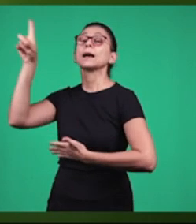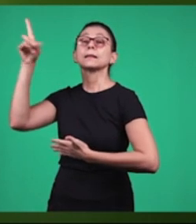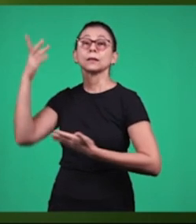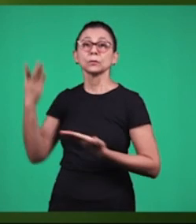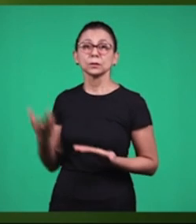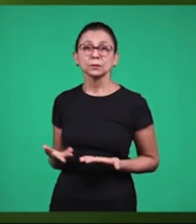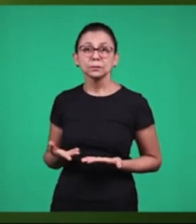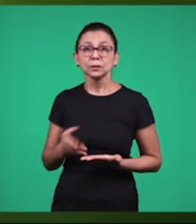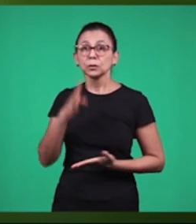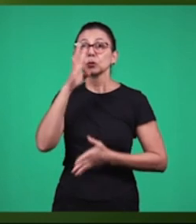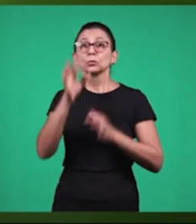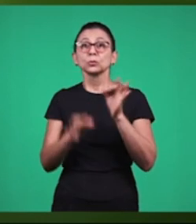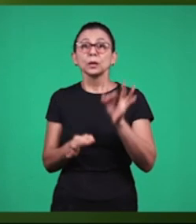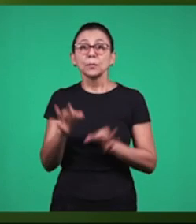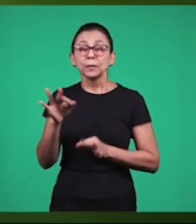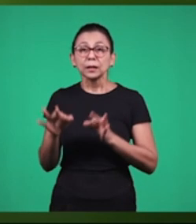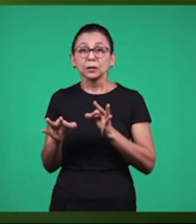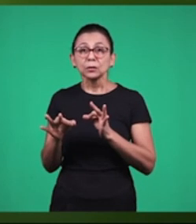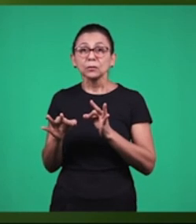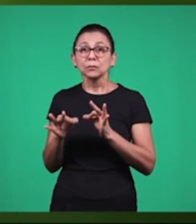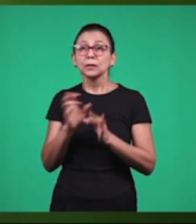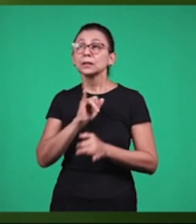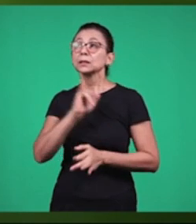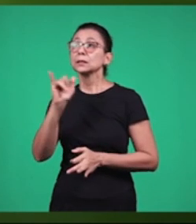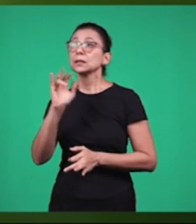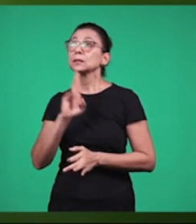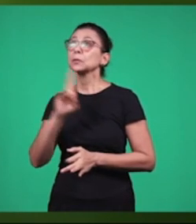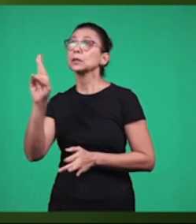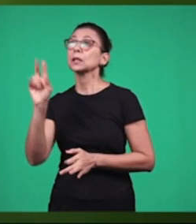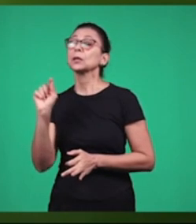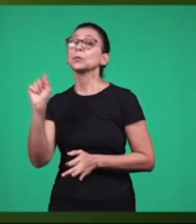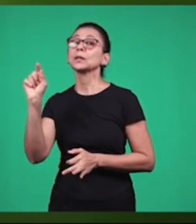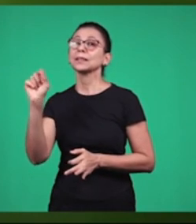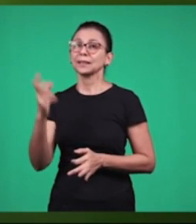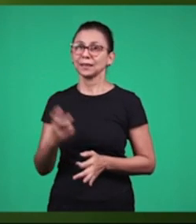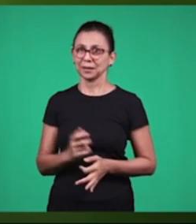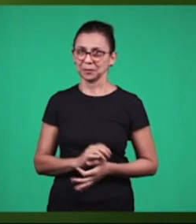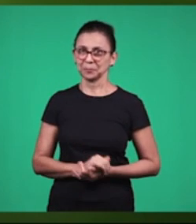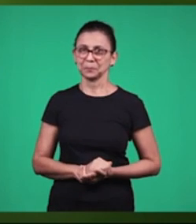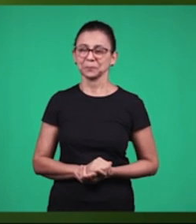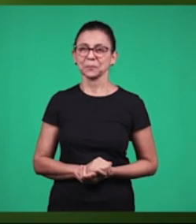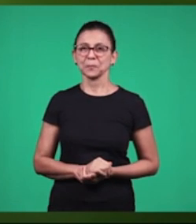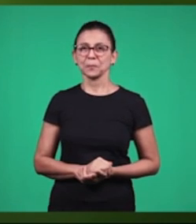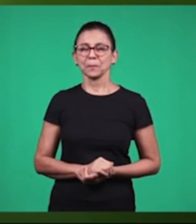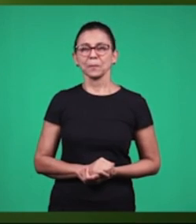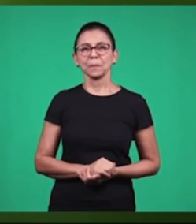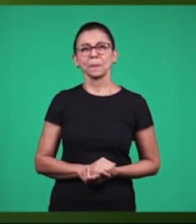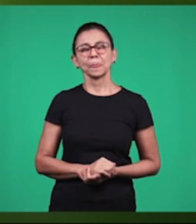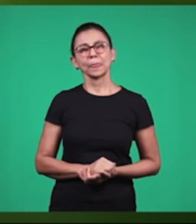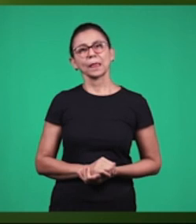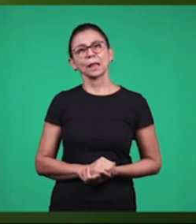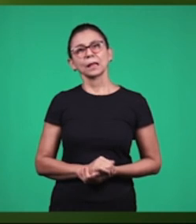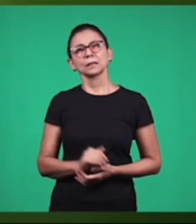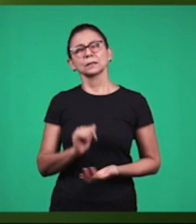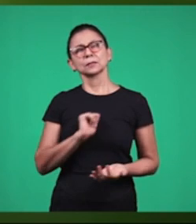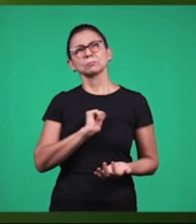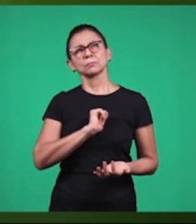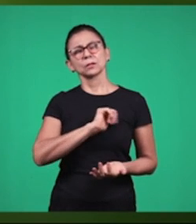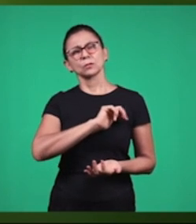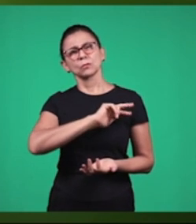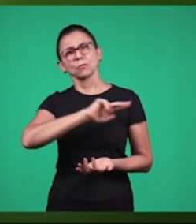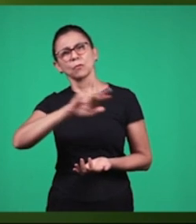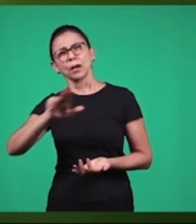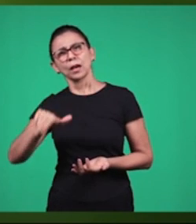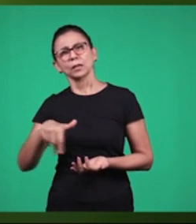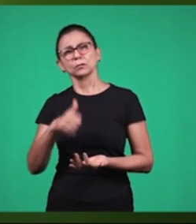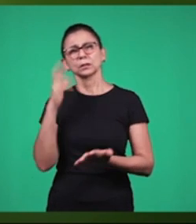viene y ellos están viendo su fin llegar a su fin a pesar de tener todas las